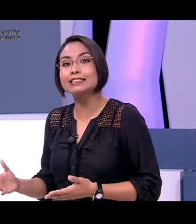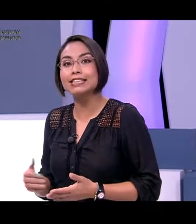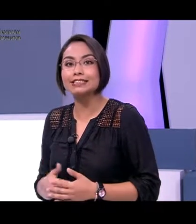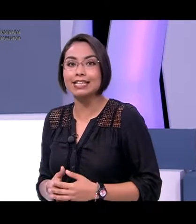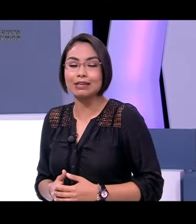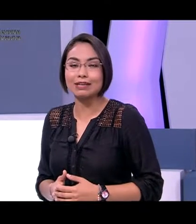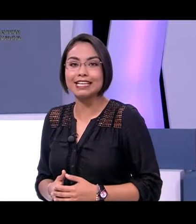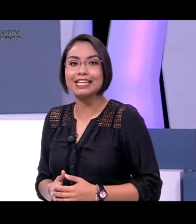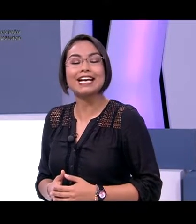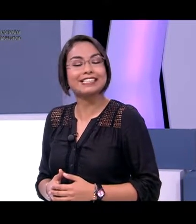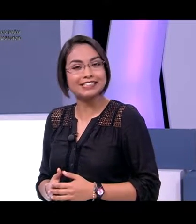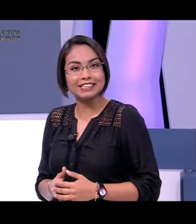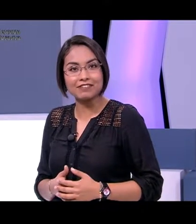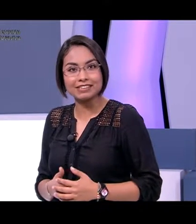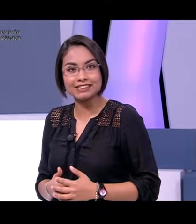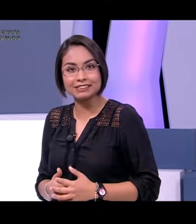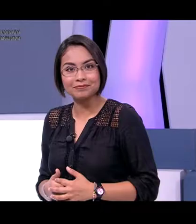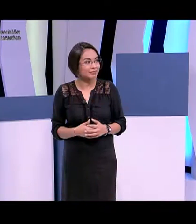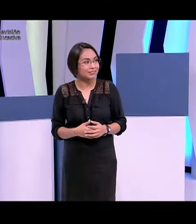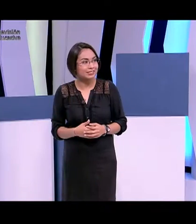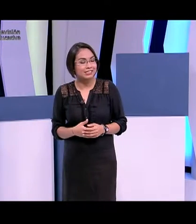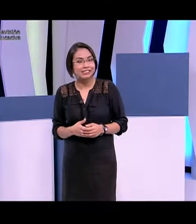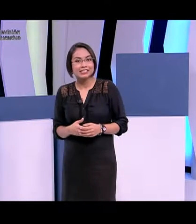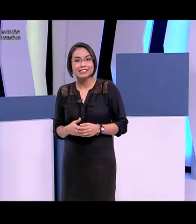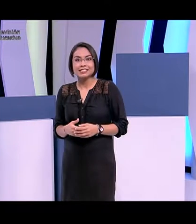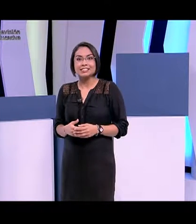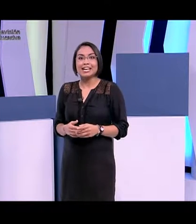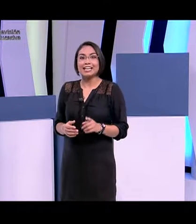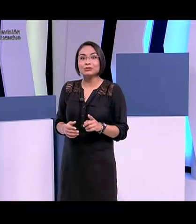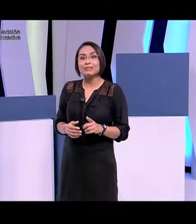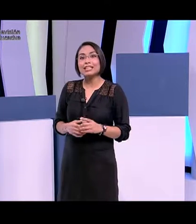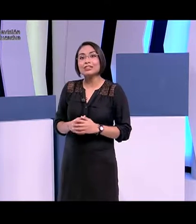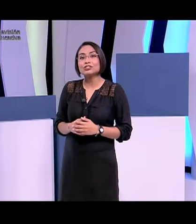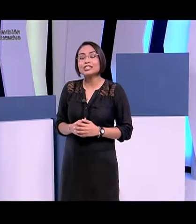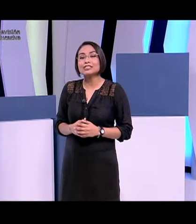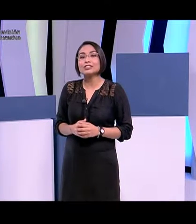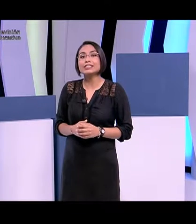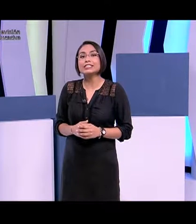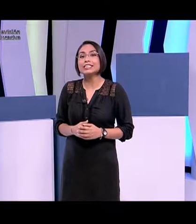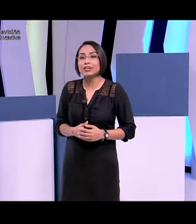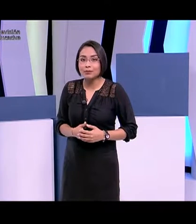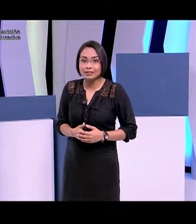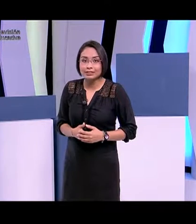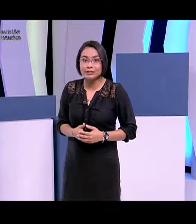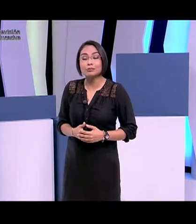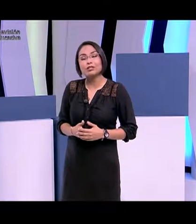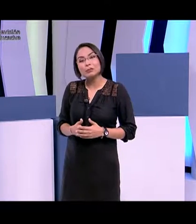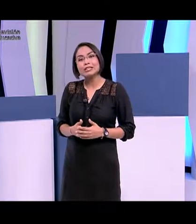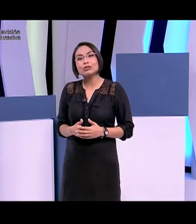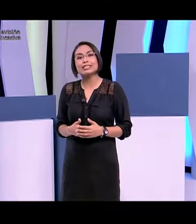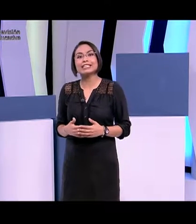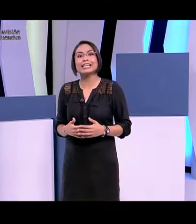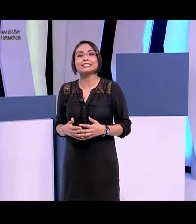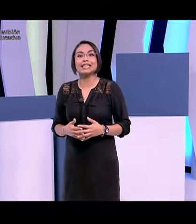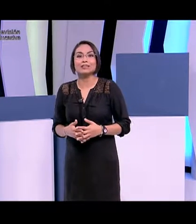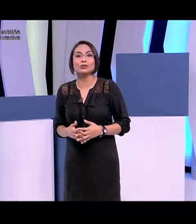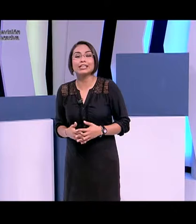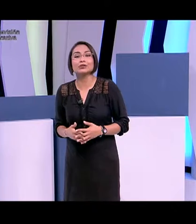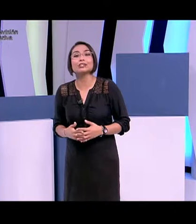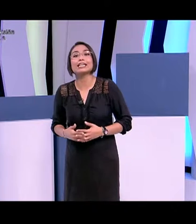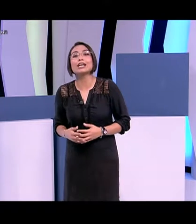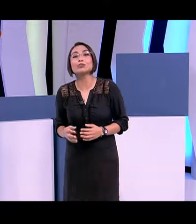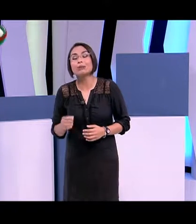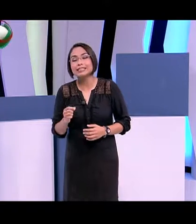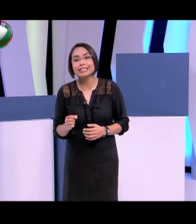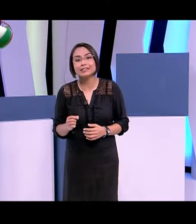9 a 10:30 de la mañana en Interfaz. A las 9 de la noche sintonicen EduByte con mi compañero Enrique Lascano,